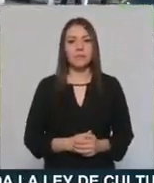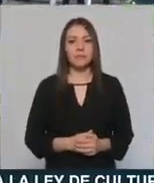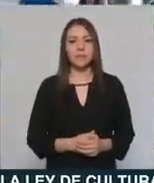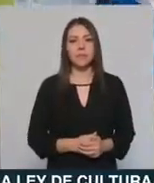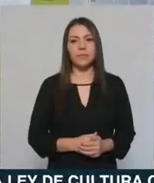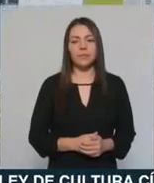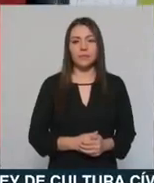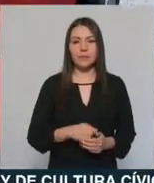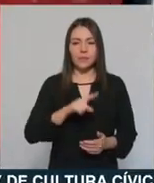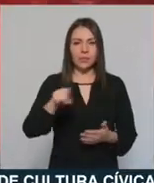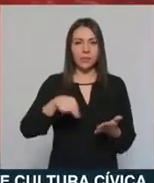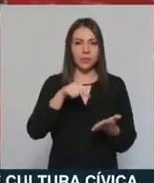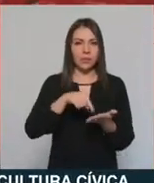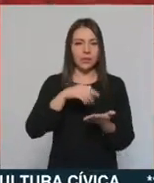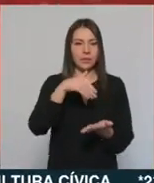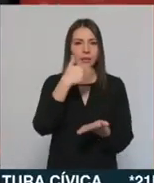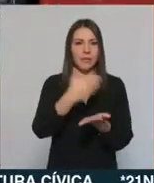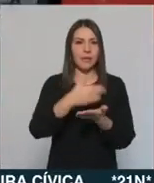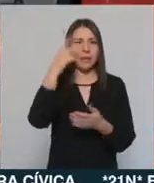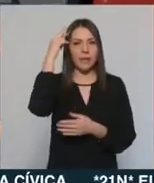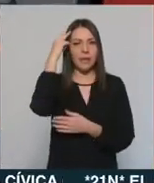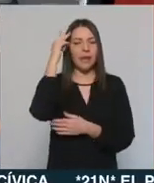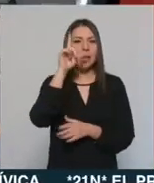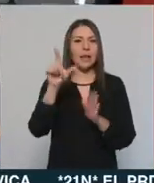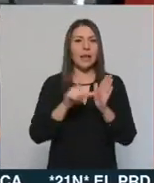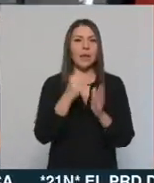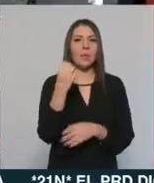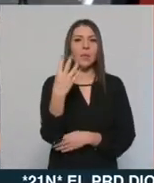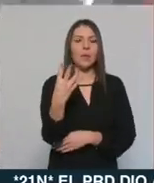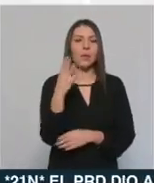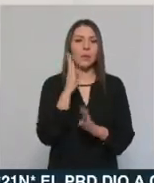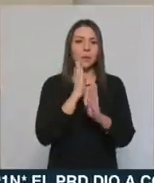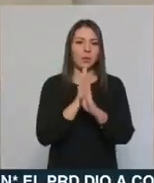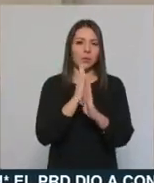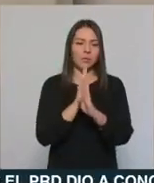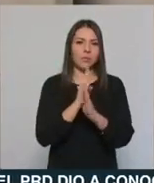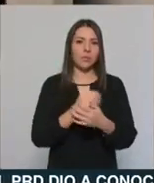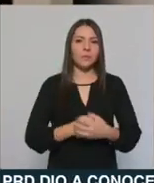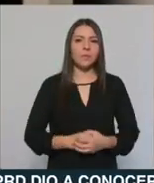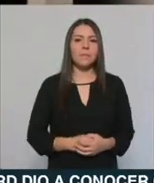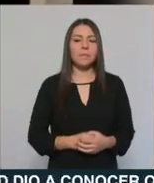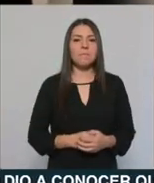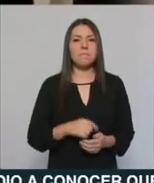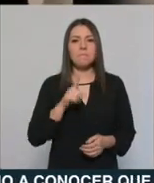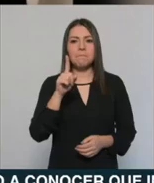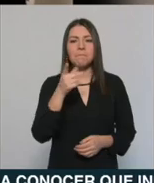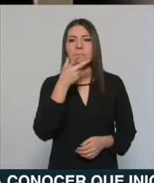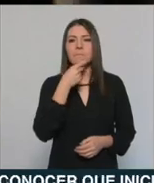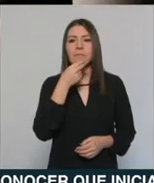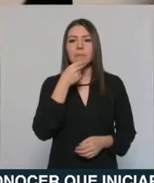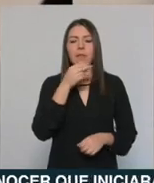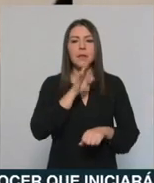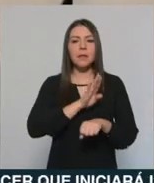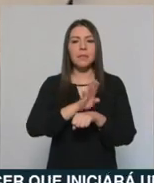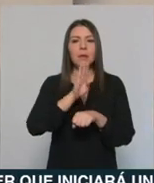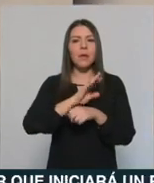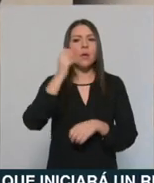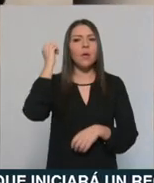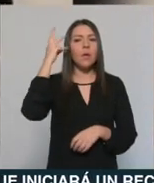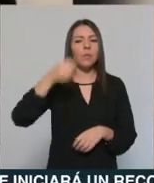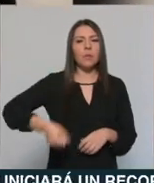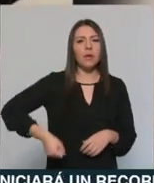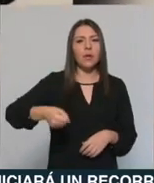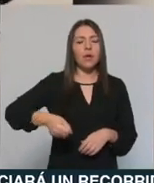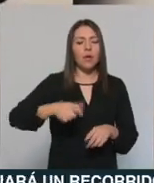Ocurrió en la estación Bellas Artes de la línea 4 del Metrobús. Un ciudadano brasileño olvidó una bolsa color café, la cual